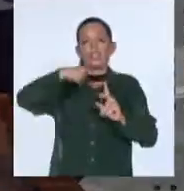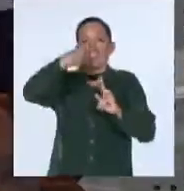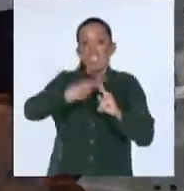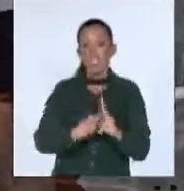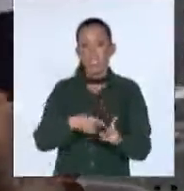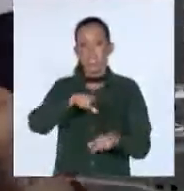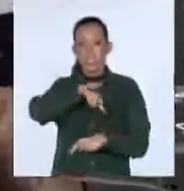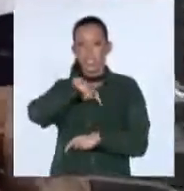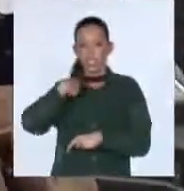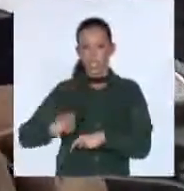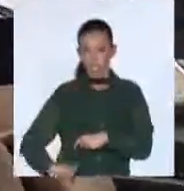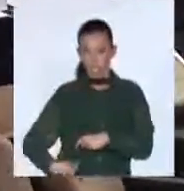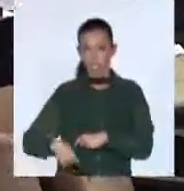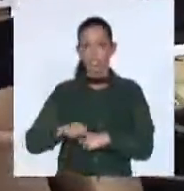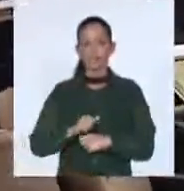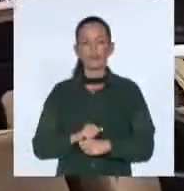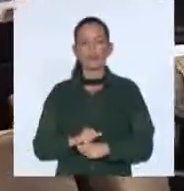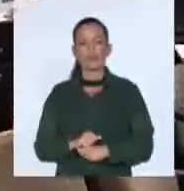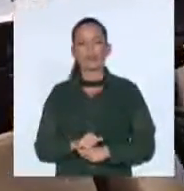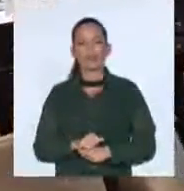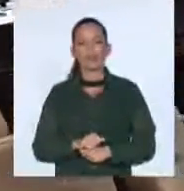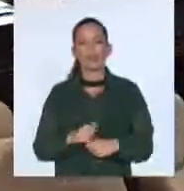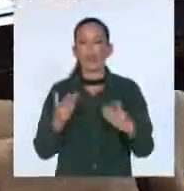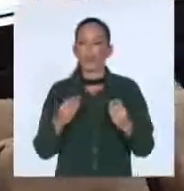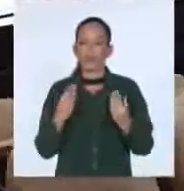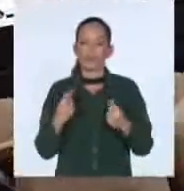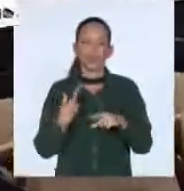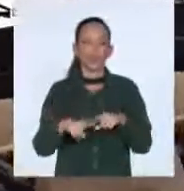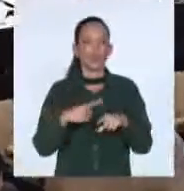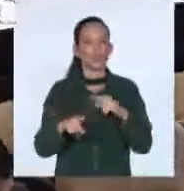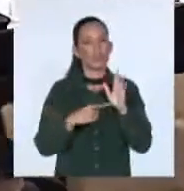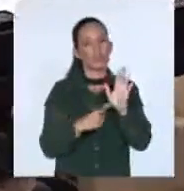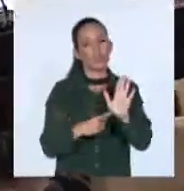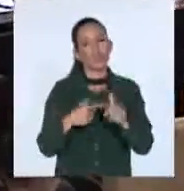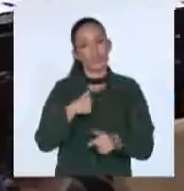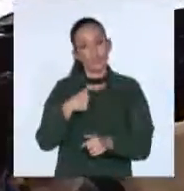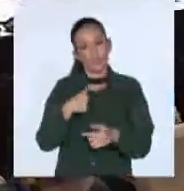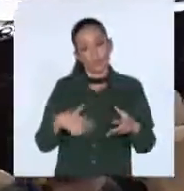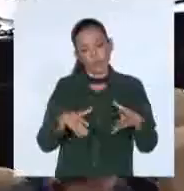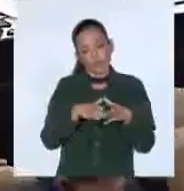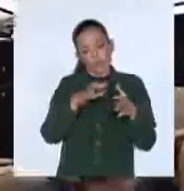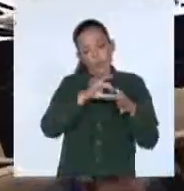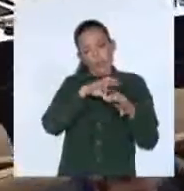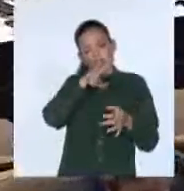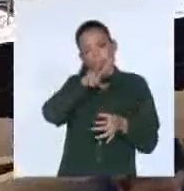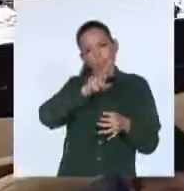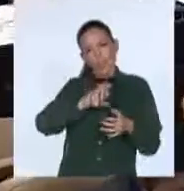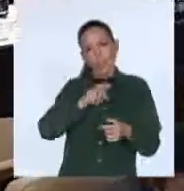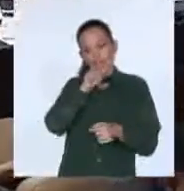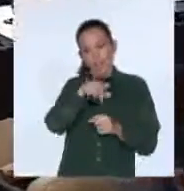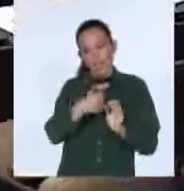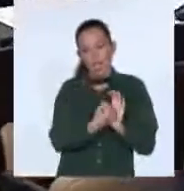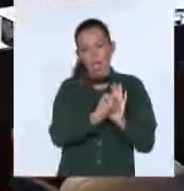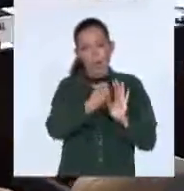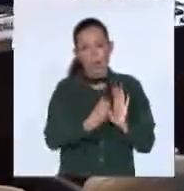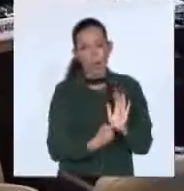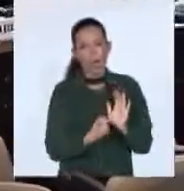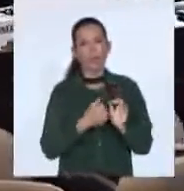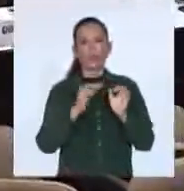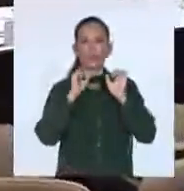Vengo del G20. En el G20 aprobamos algo de estricta